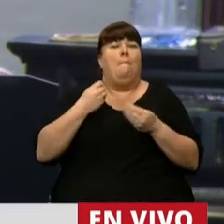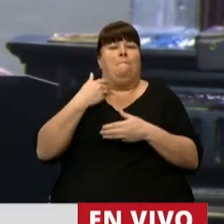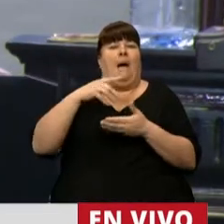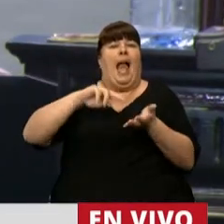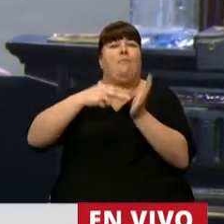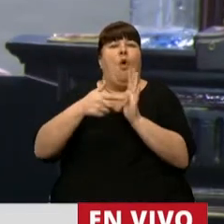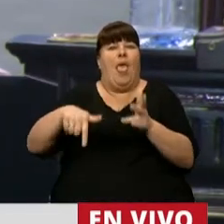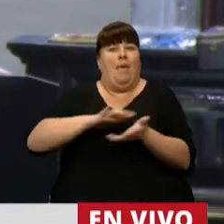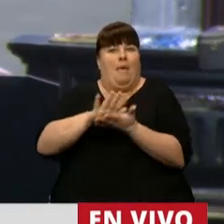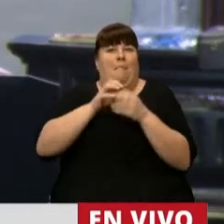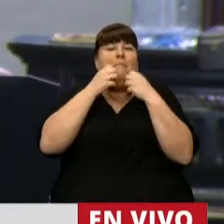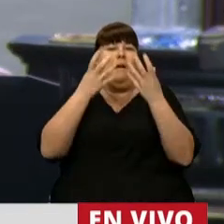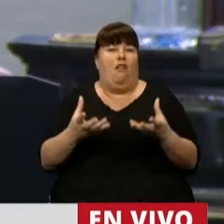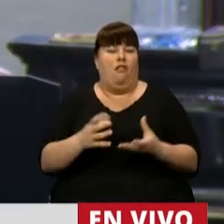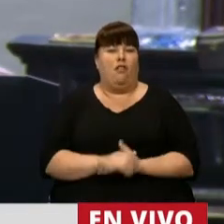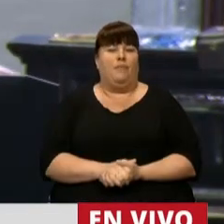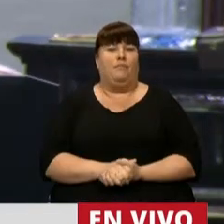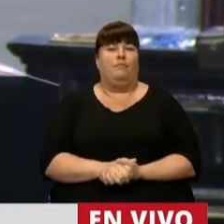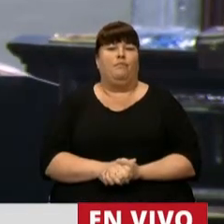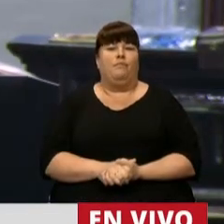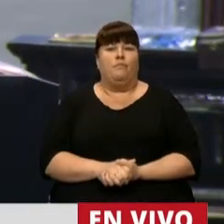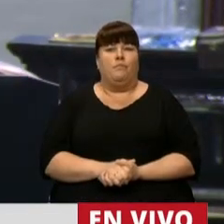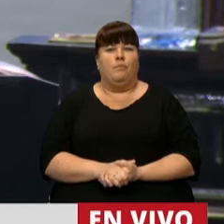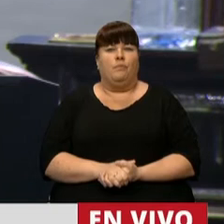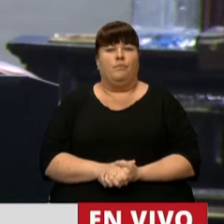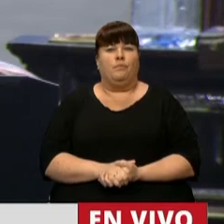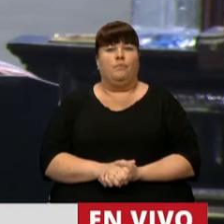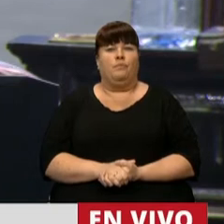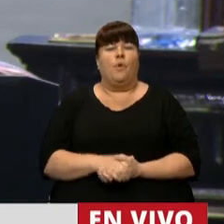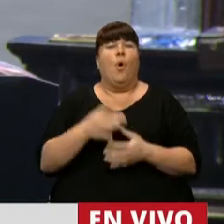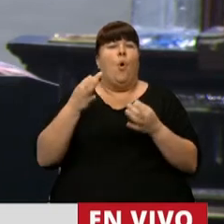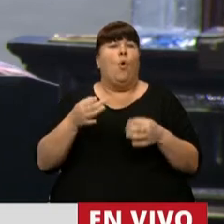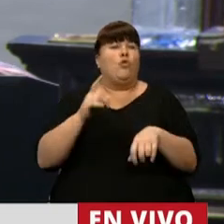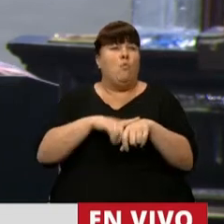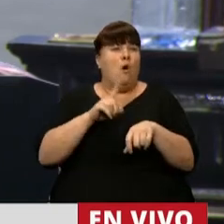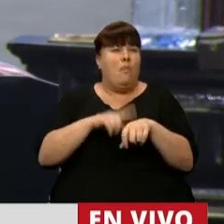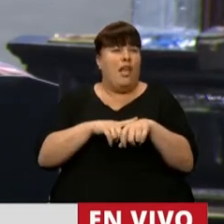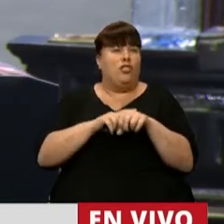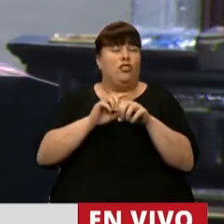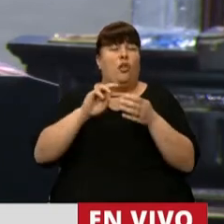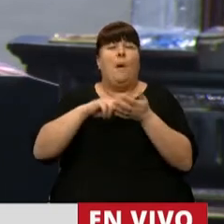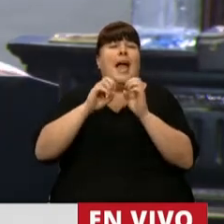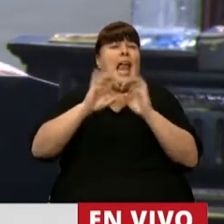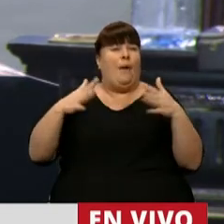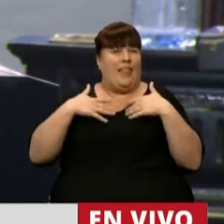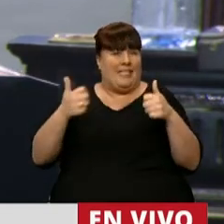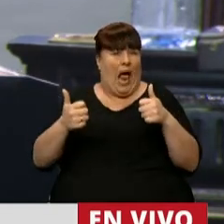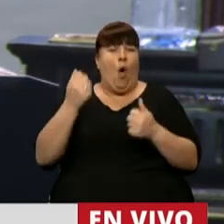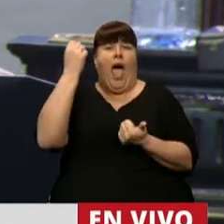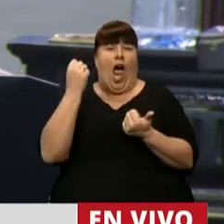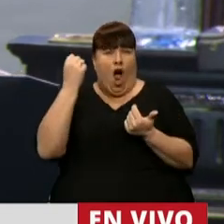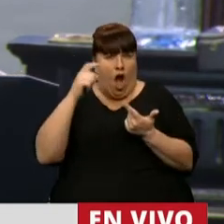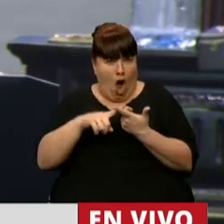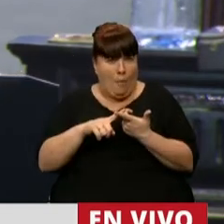de esta crisis, en el marco de una catástrofe sanitaria,